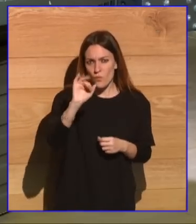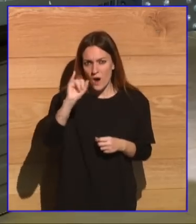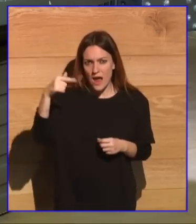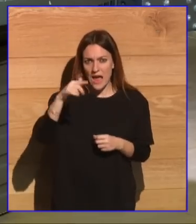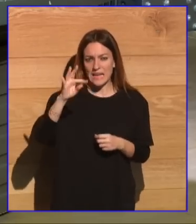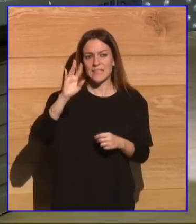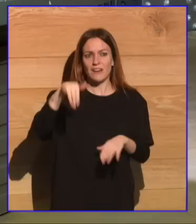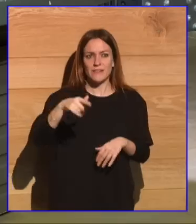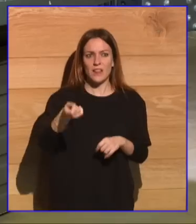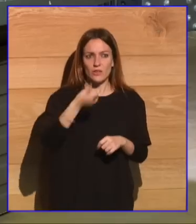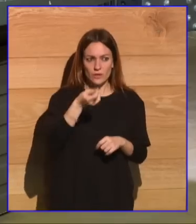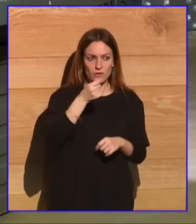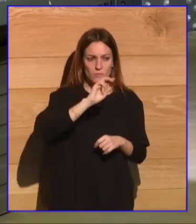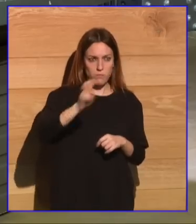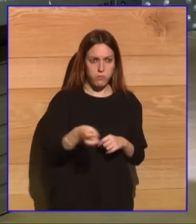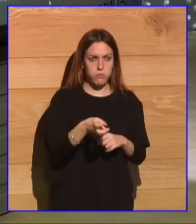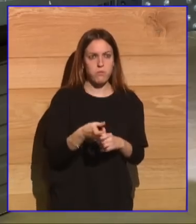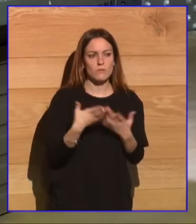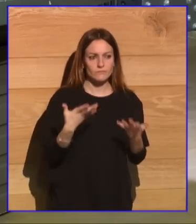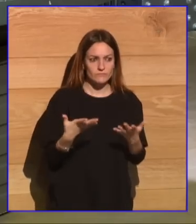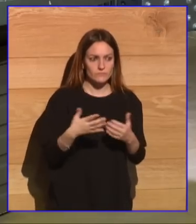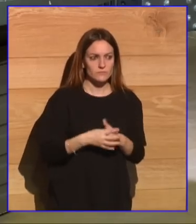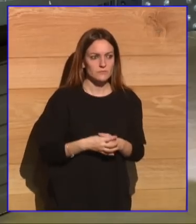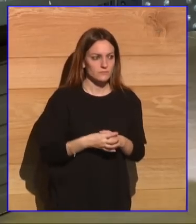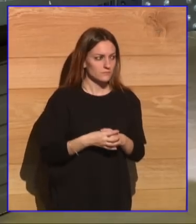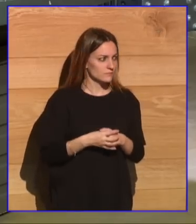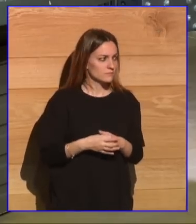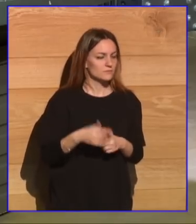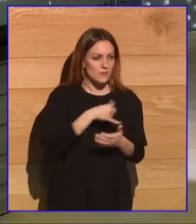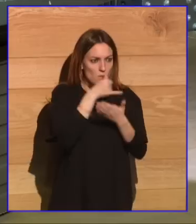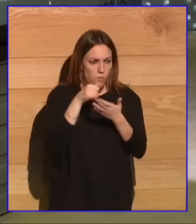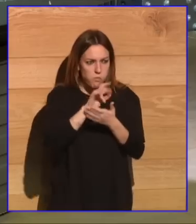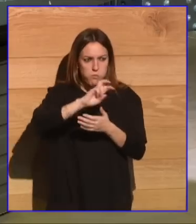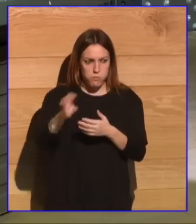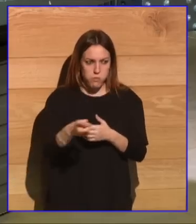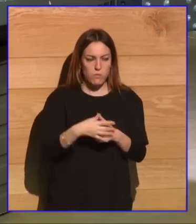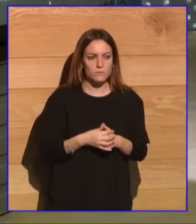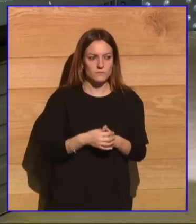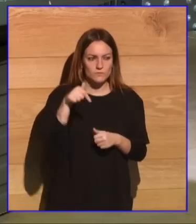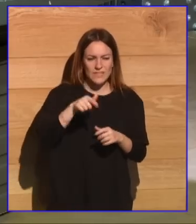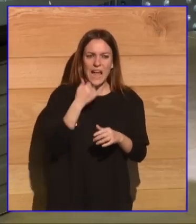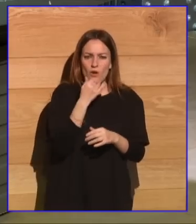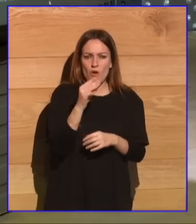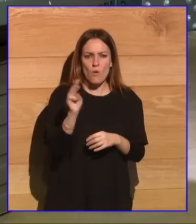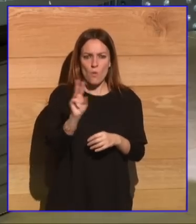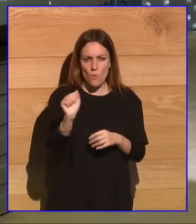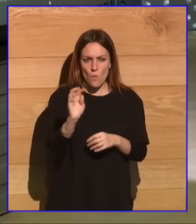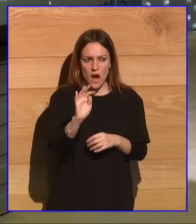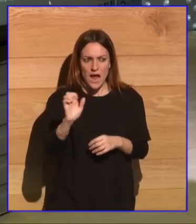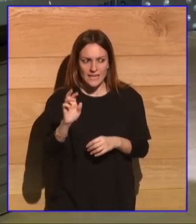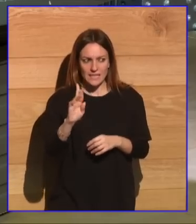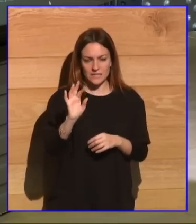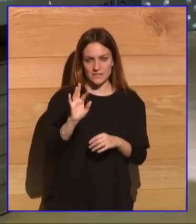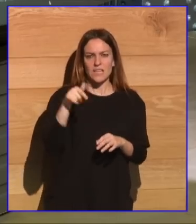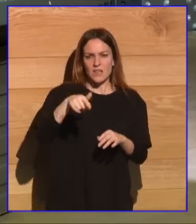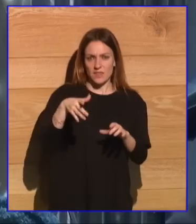encocado, perdido, y en un momento dado Waters de hecho lo echa de la banda y lo rescata después. Esto es una obra de Waters. ¿Cómo hay que estar de encocado para